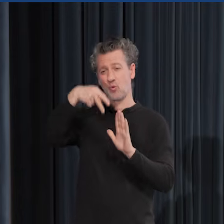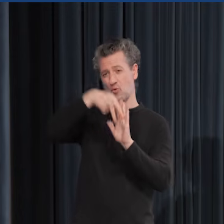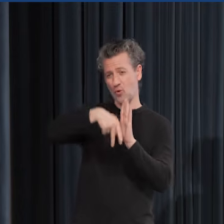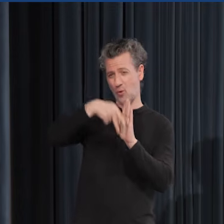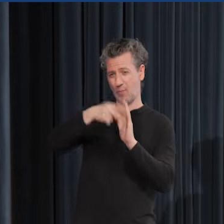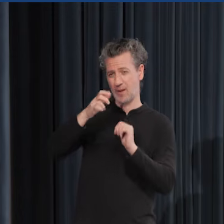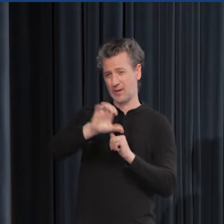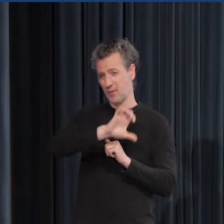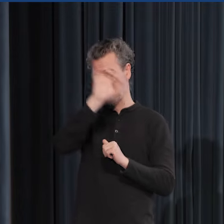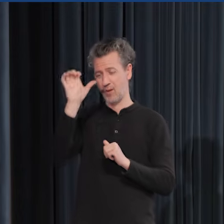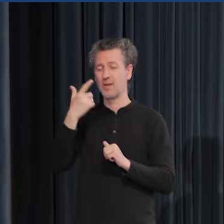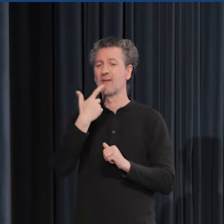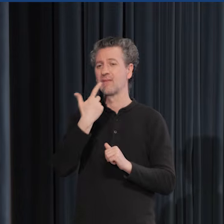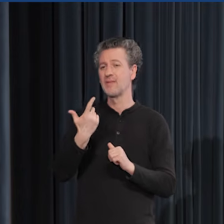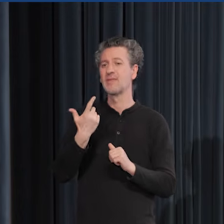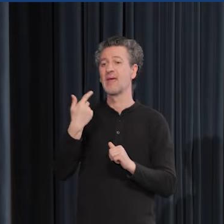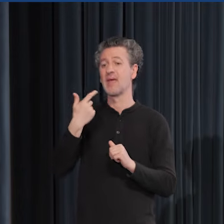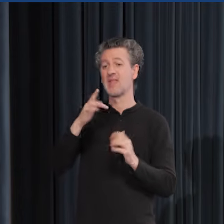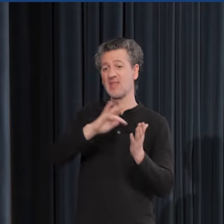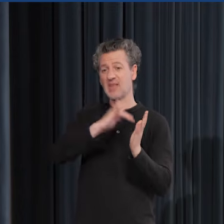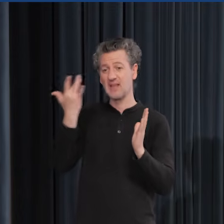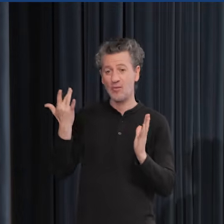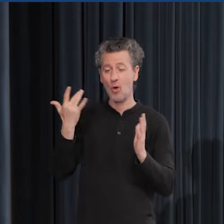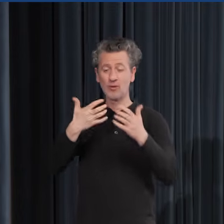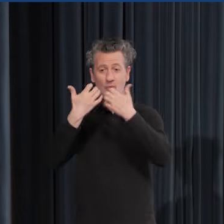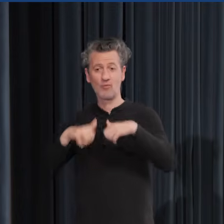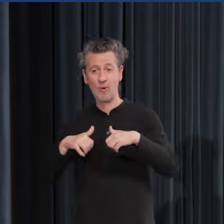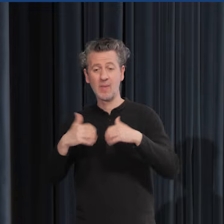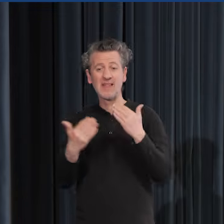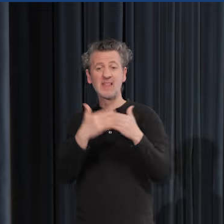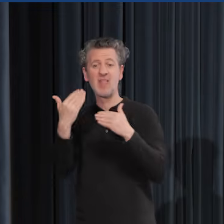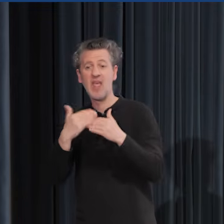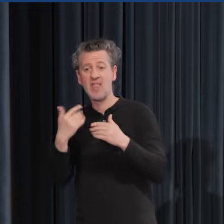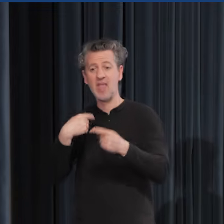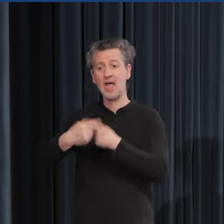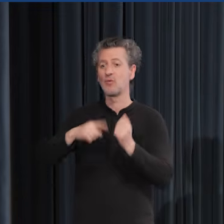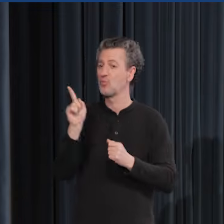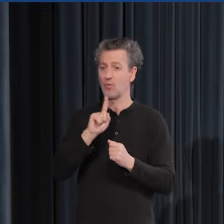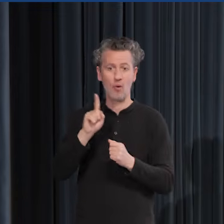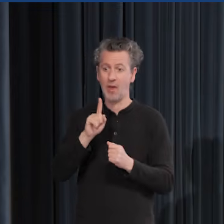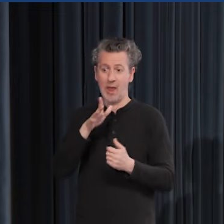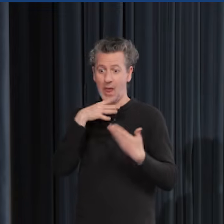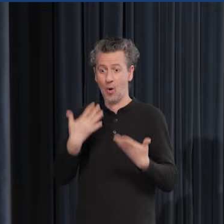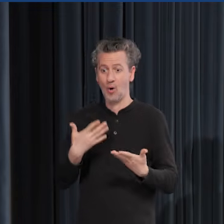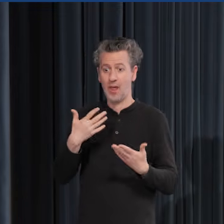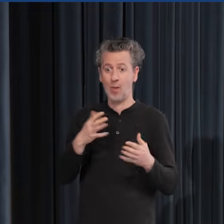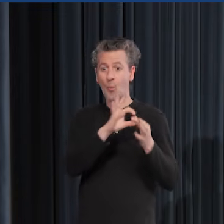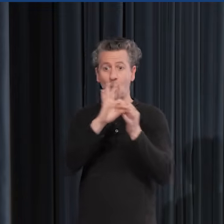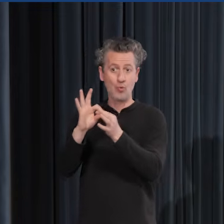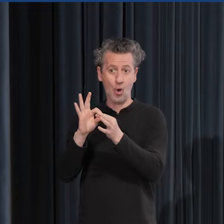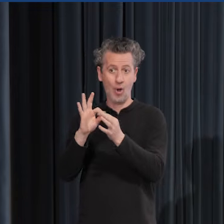la digitalización y la industrialización no son tendencias, sino que son la respuesta, son exigencias que nos está exigiendo la Unión